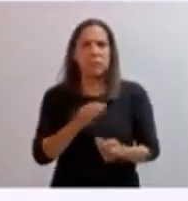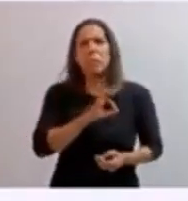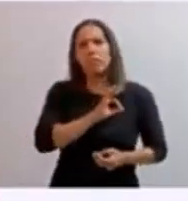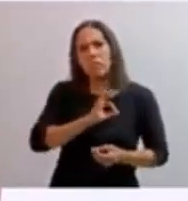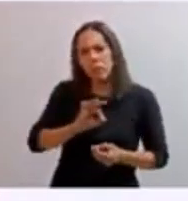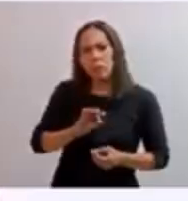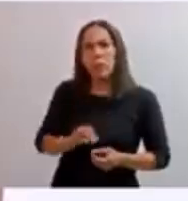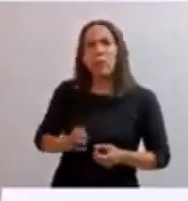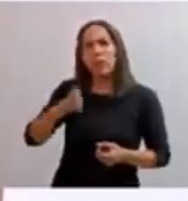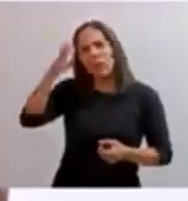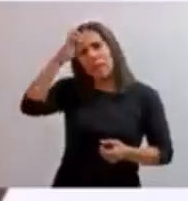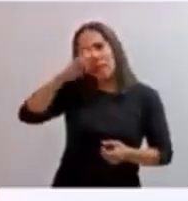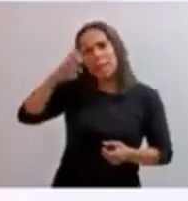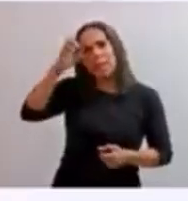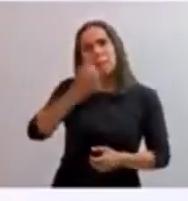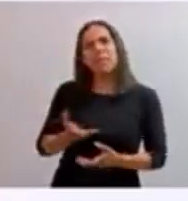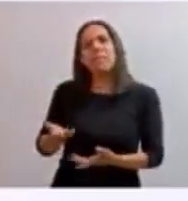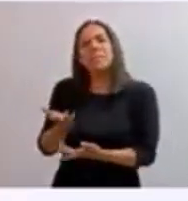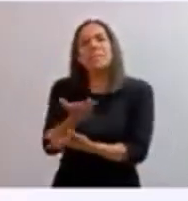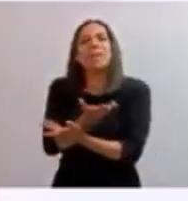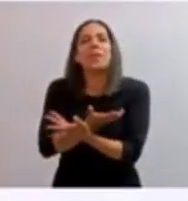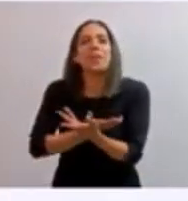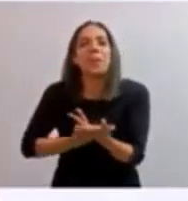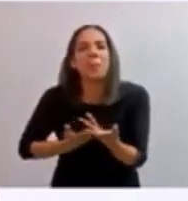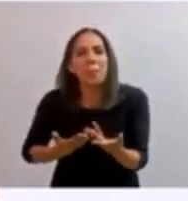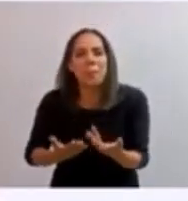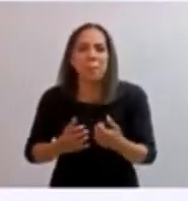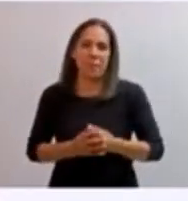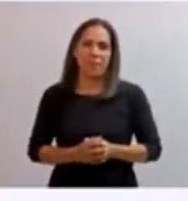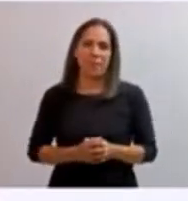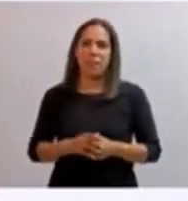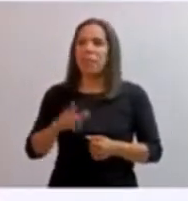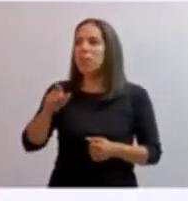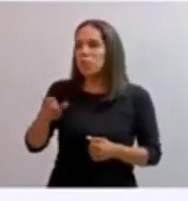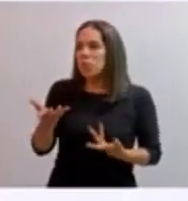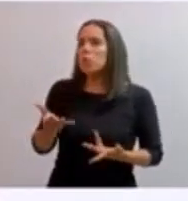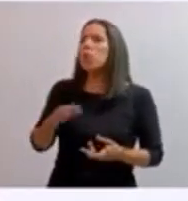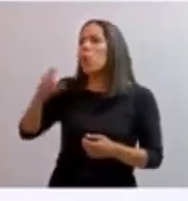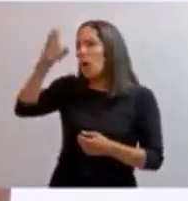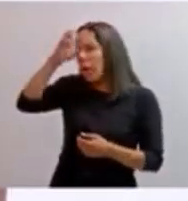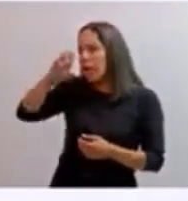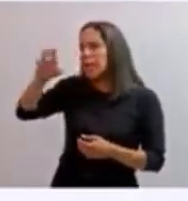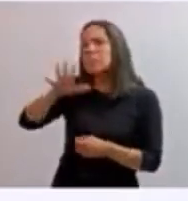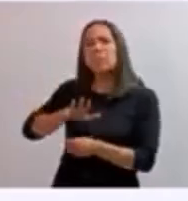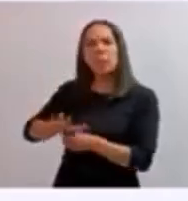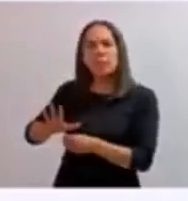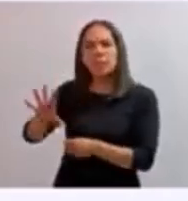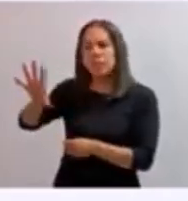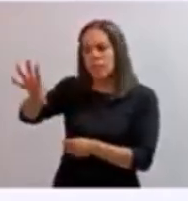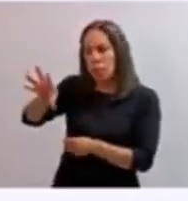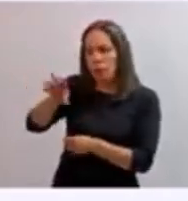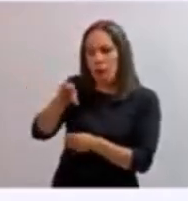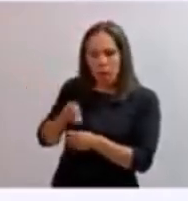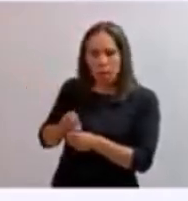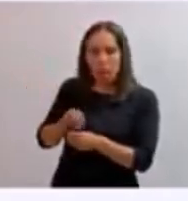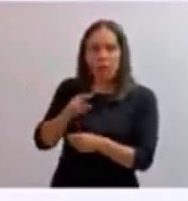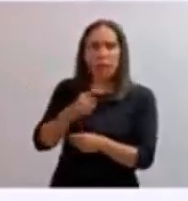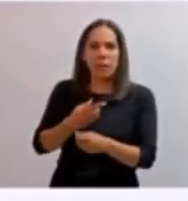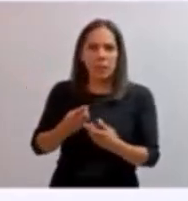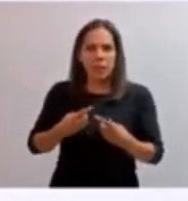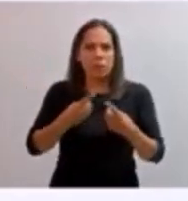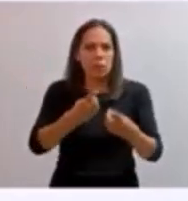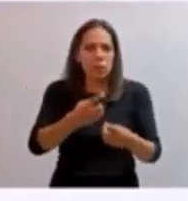misma experiencia de querer compartir las experiencias que están teniendo y de darse apoyo mutuo. Por ejemplo,